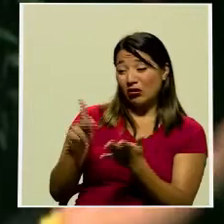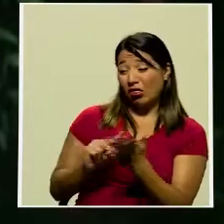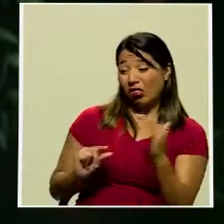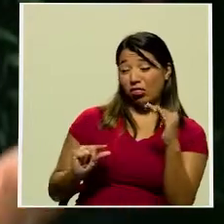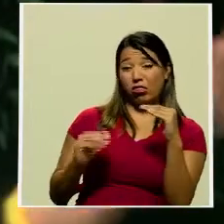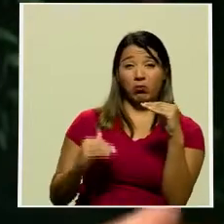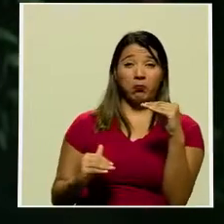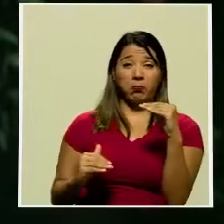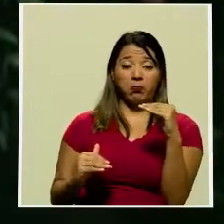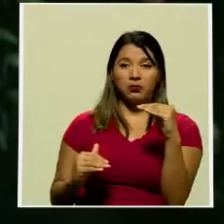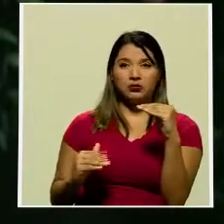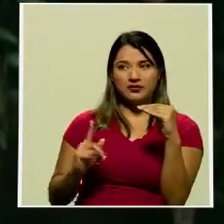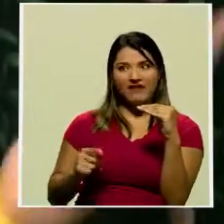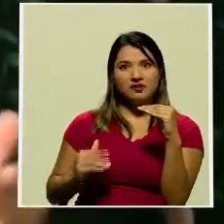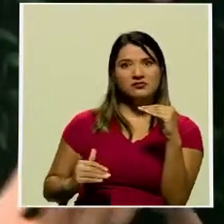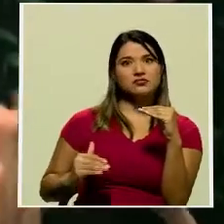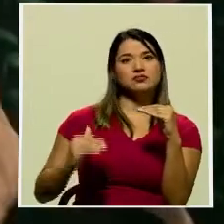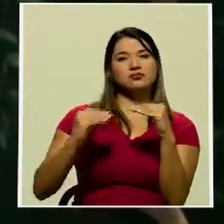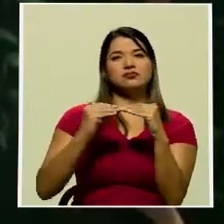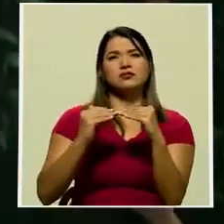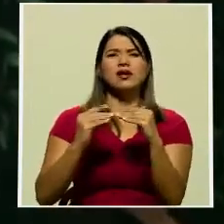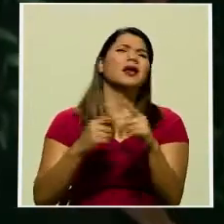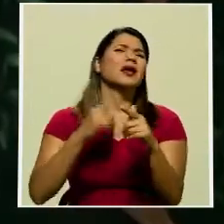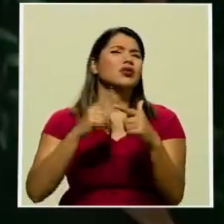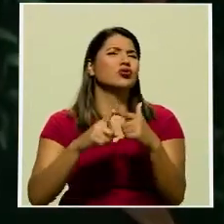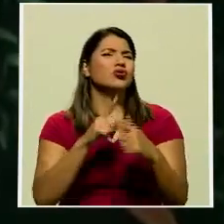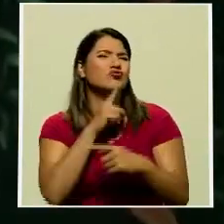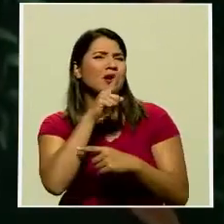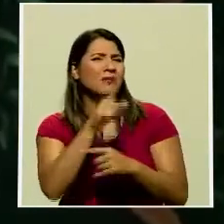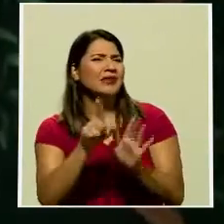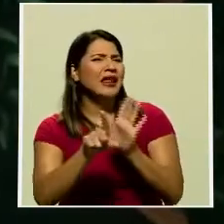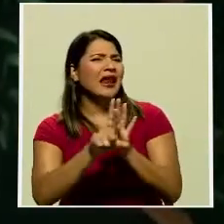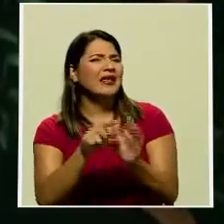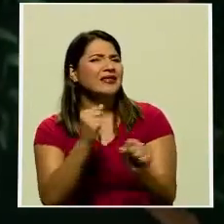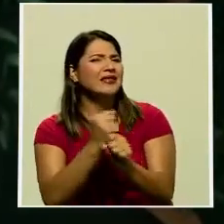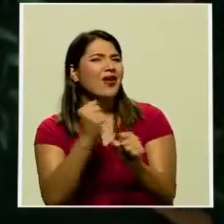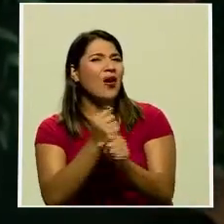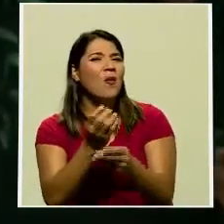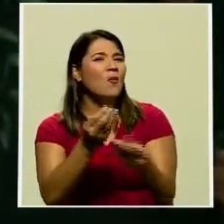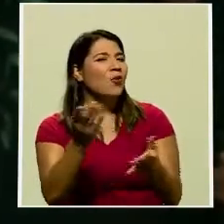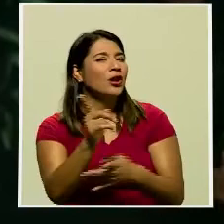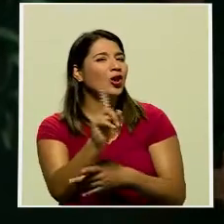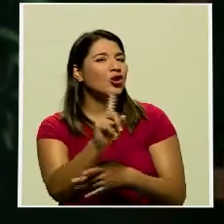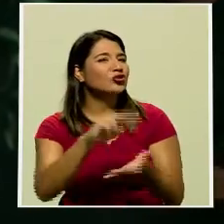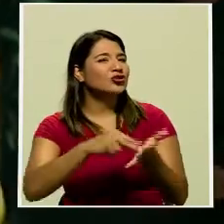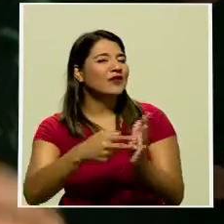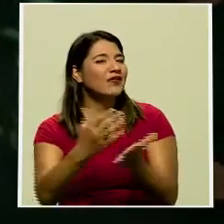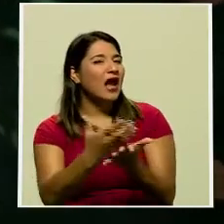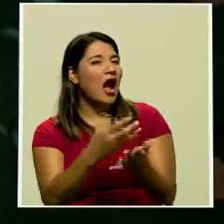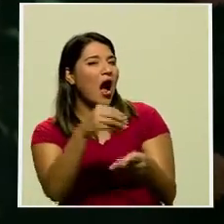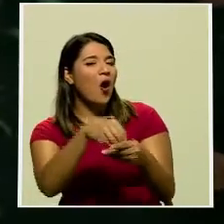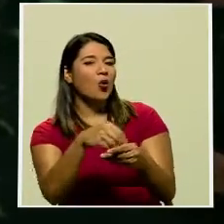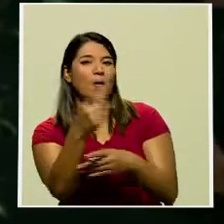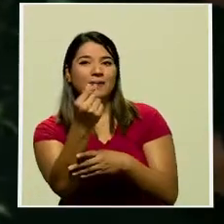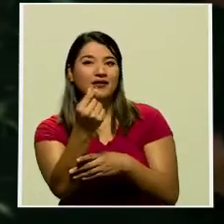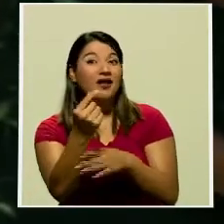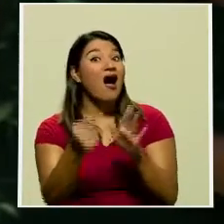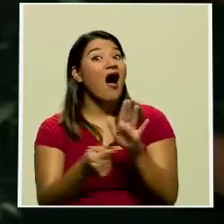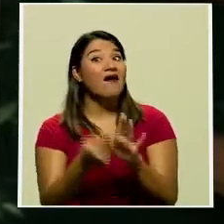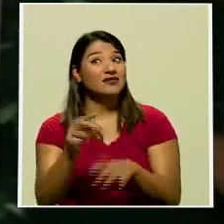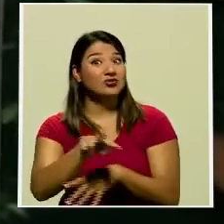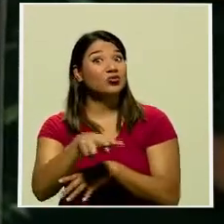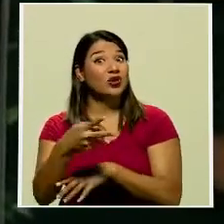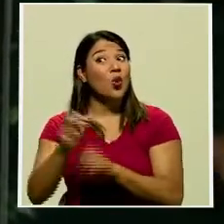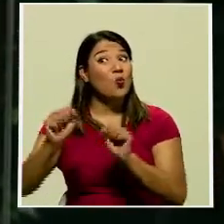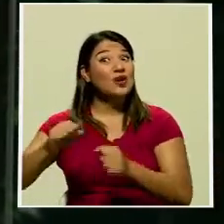público era para ahorrar plata, porque más bien en muchas categorías salariales podría requerirse un aumento.